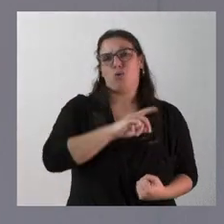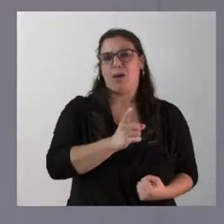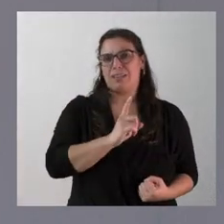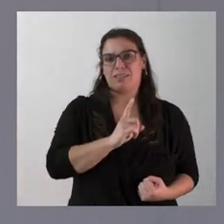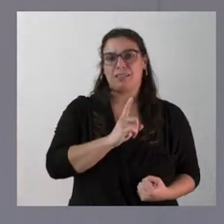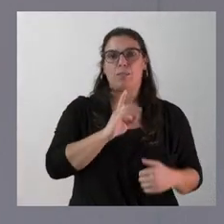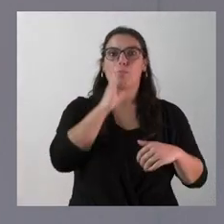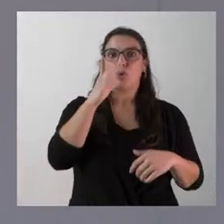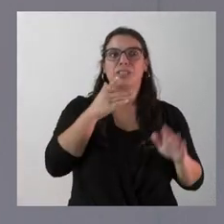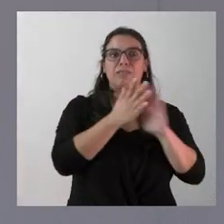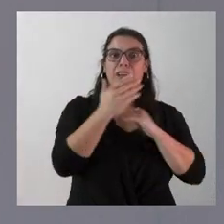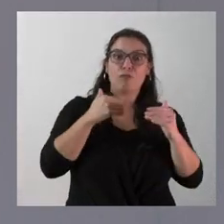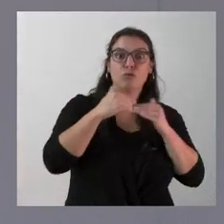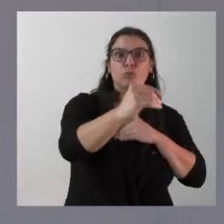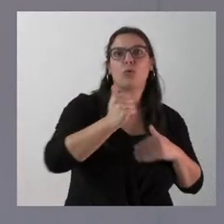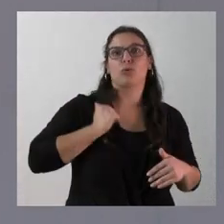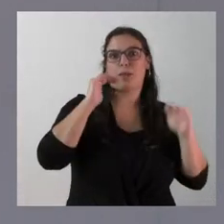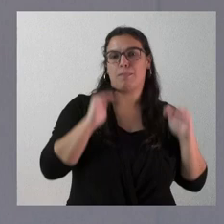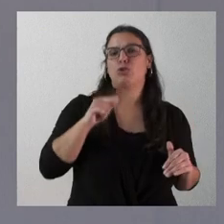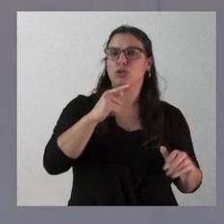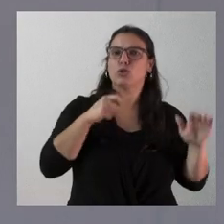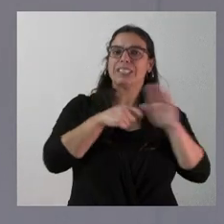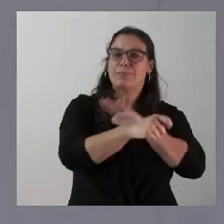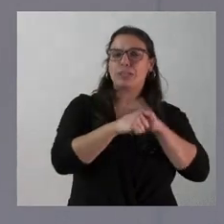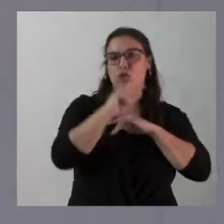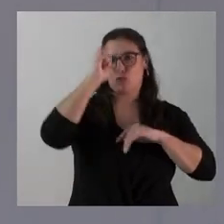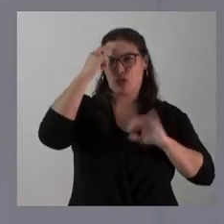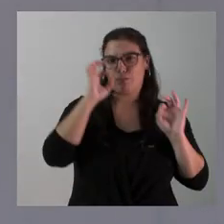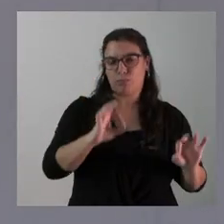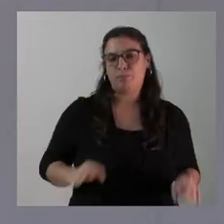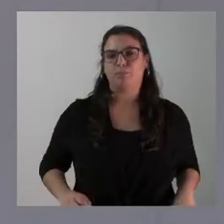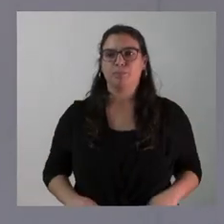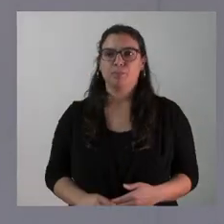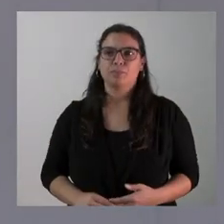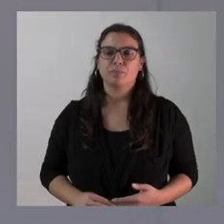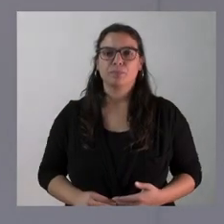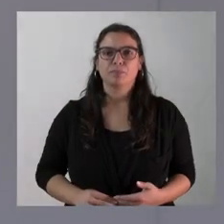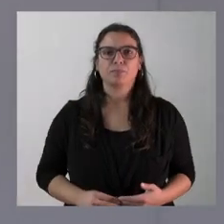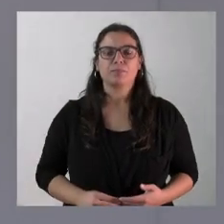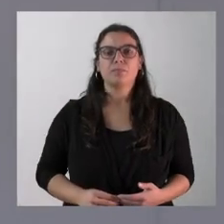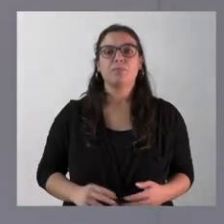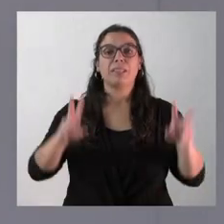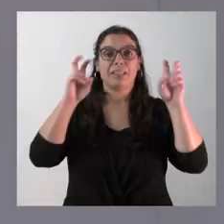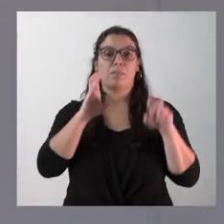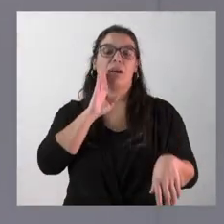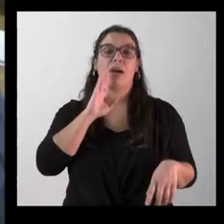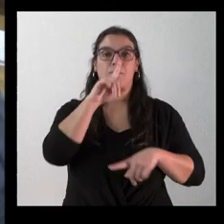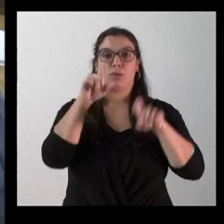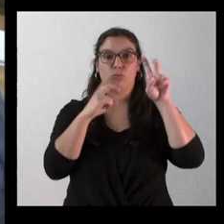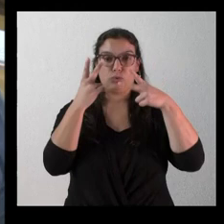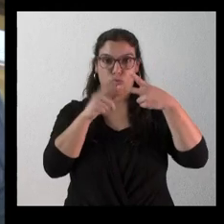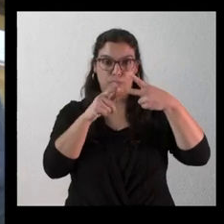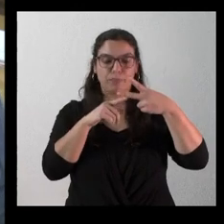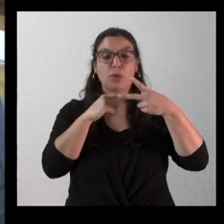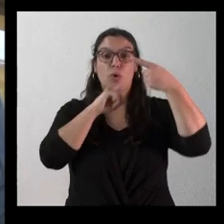nuestros jóvenes ni ahorrar en cultura esos inversión Sí al respecto de estas dos cuestiones por la última